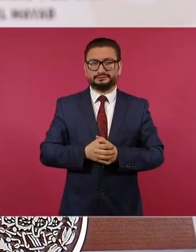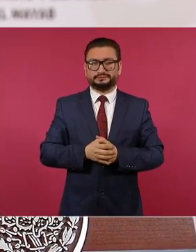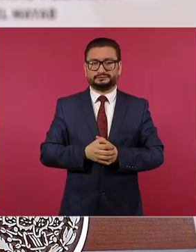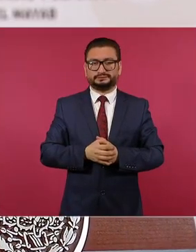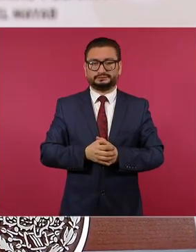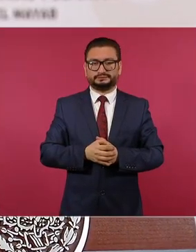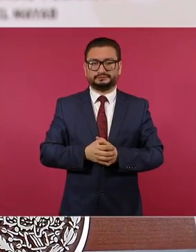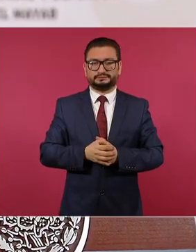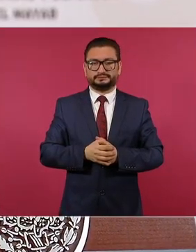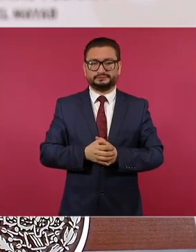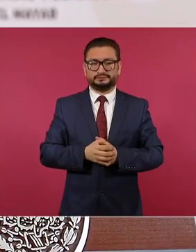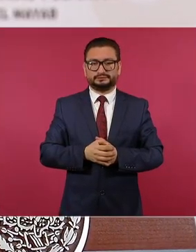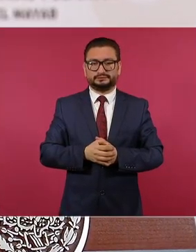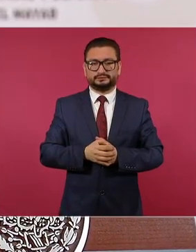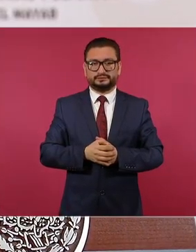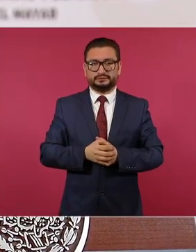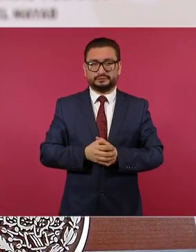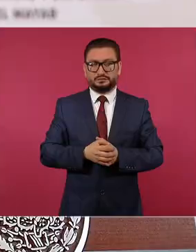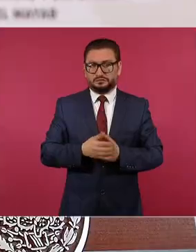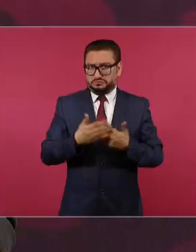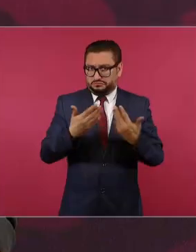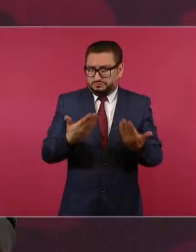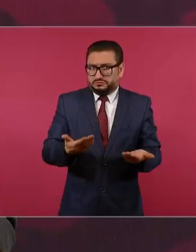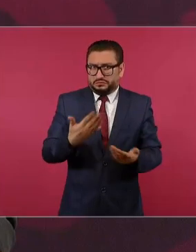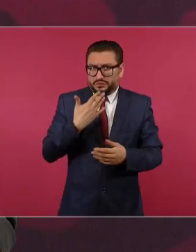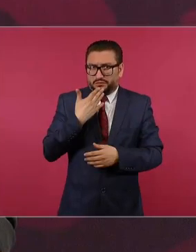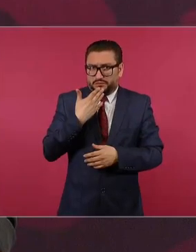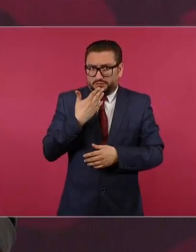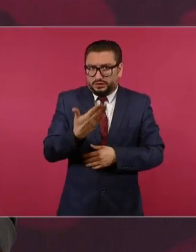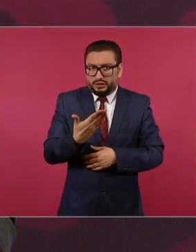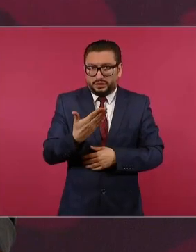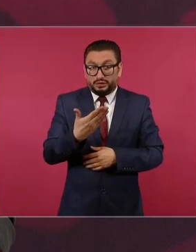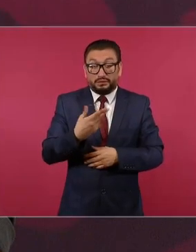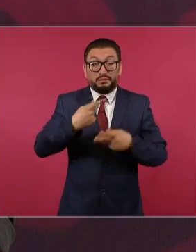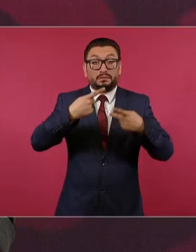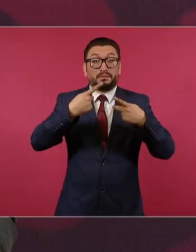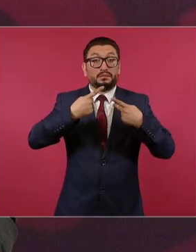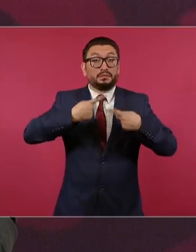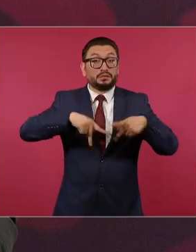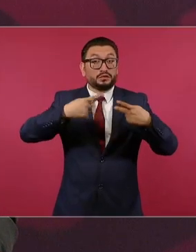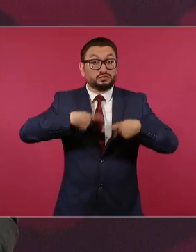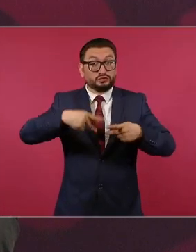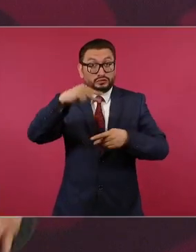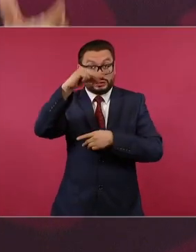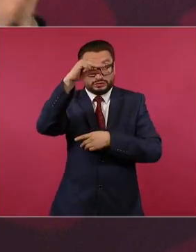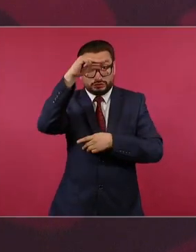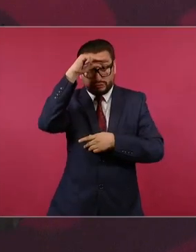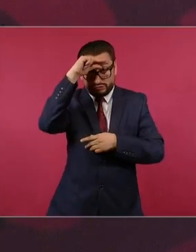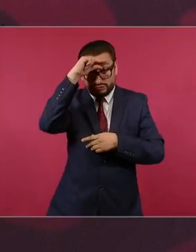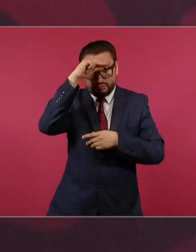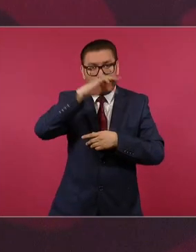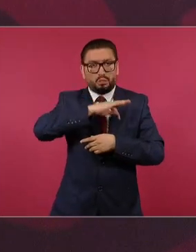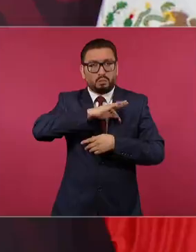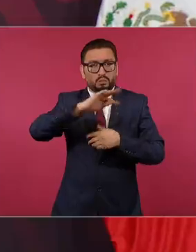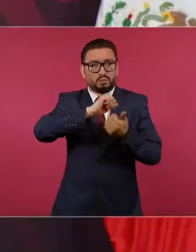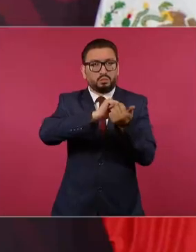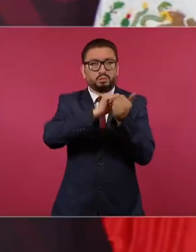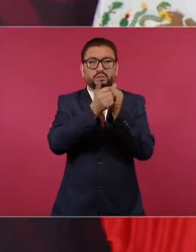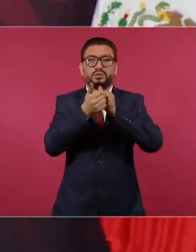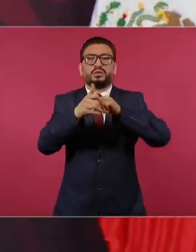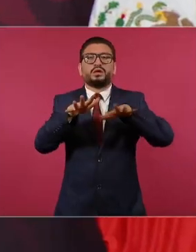Y es de sabios cambiar de opinión. Ahora, un